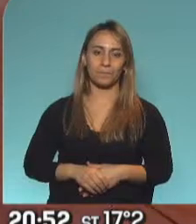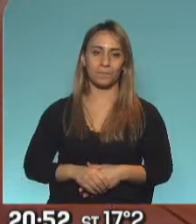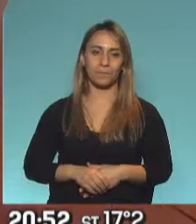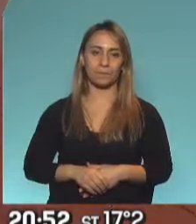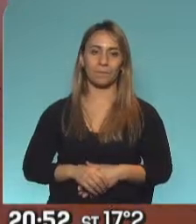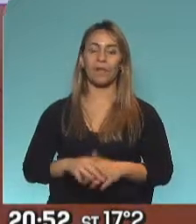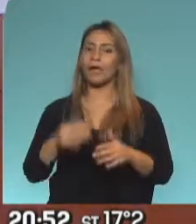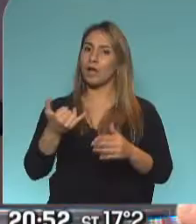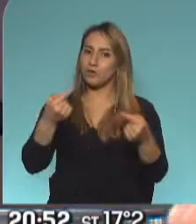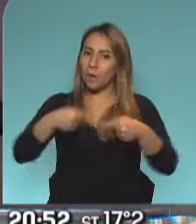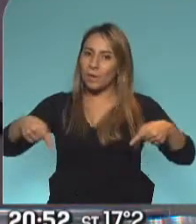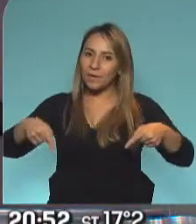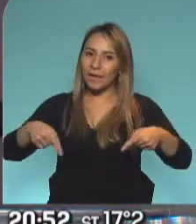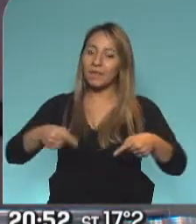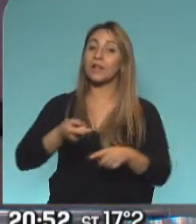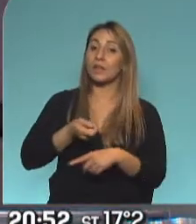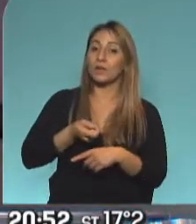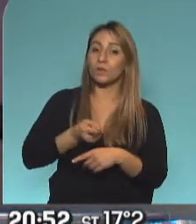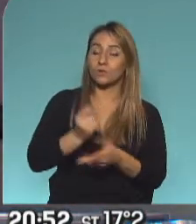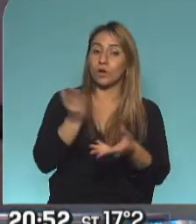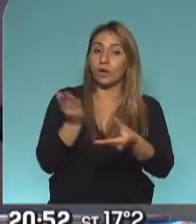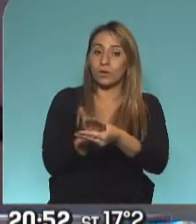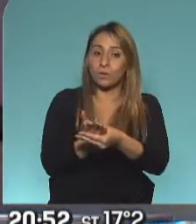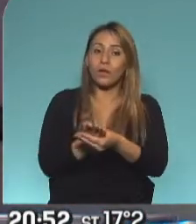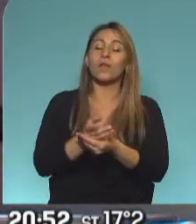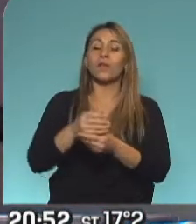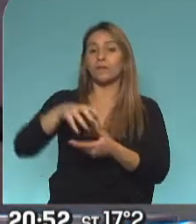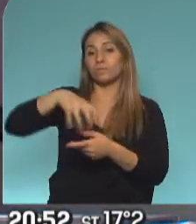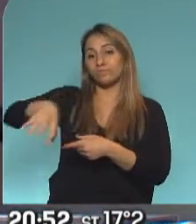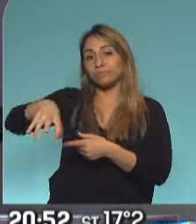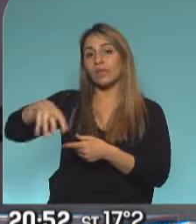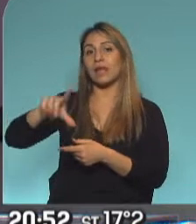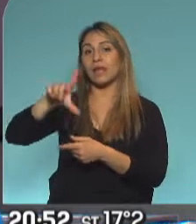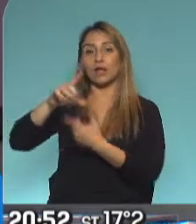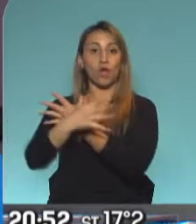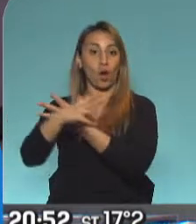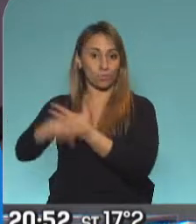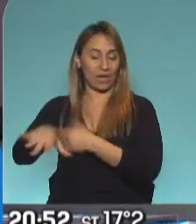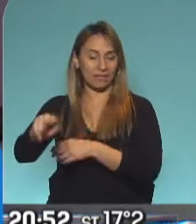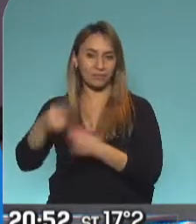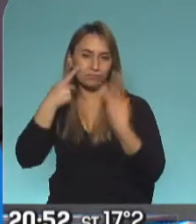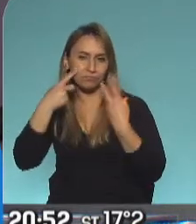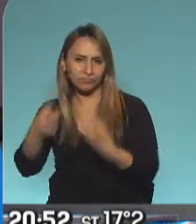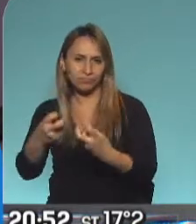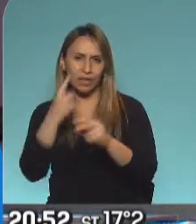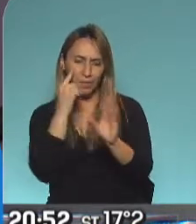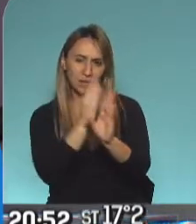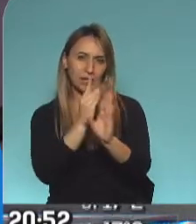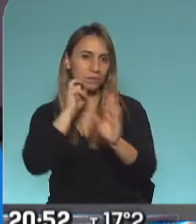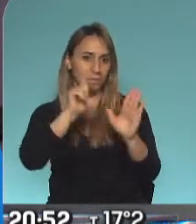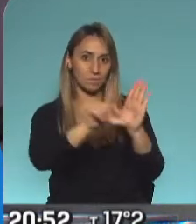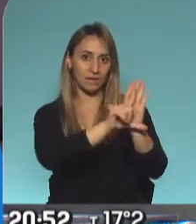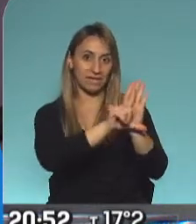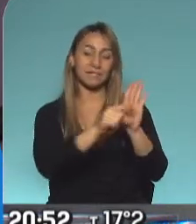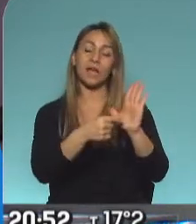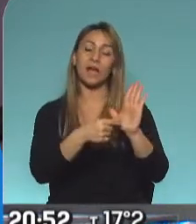hay novedades en la causa que lleva adelante el juzgado de lomas de zamora que investiga la presunta investigación ilícita en este caso en realidad